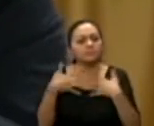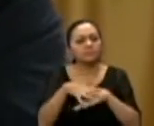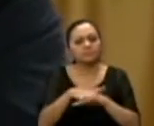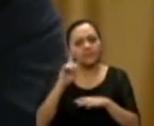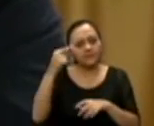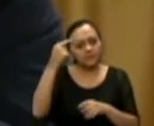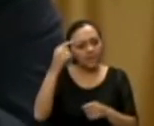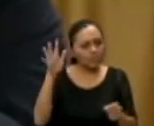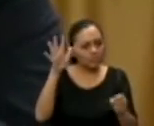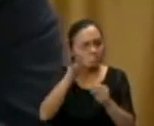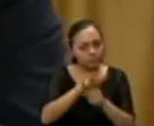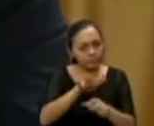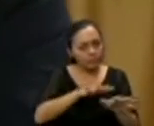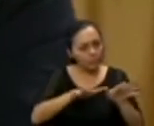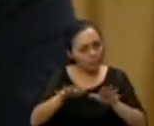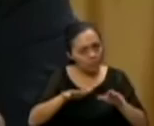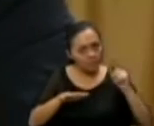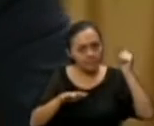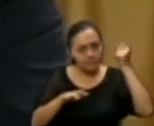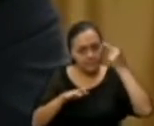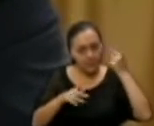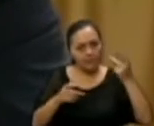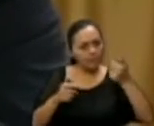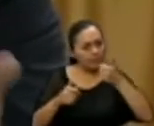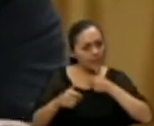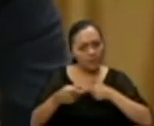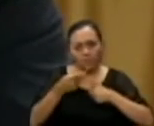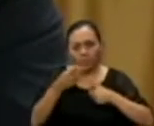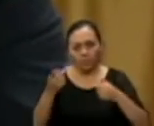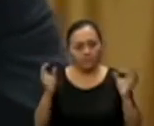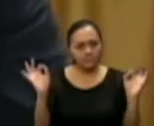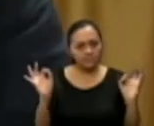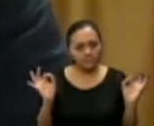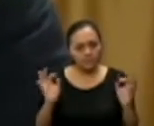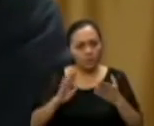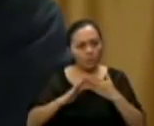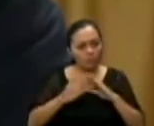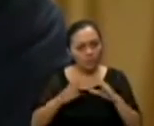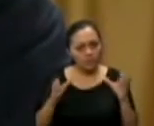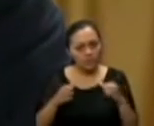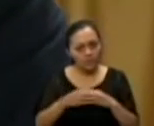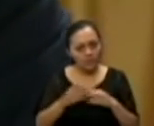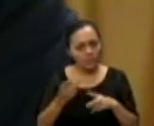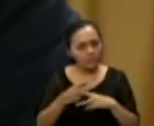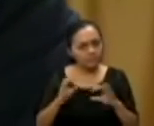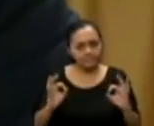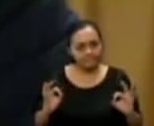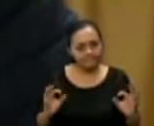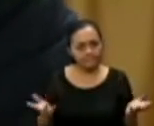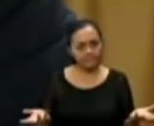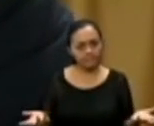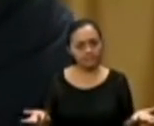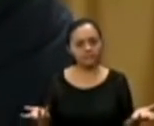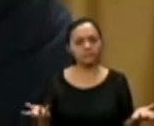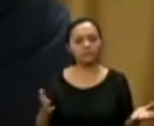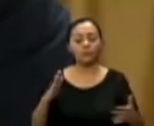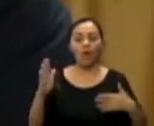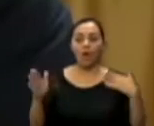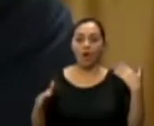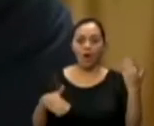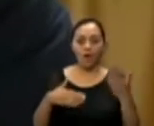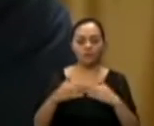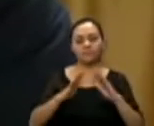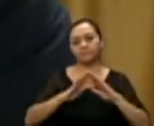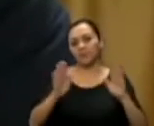coordinación entre estado sector privado comunidades pequeños productores etcétera todo eso ya